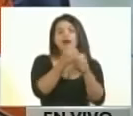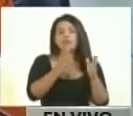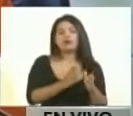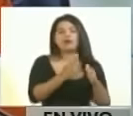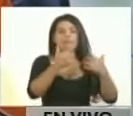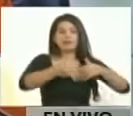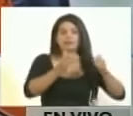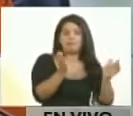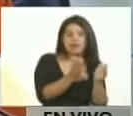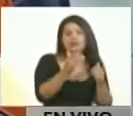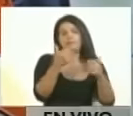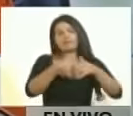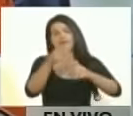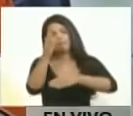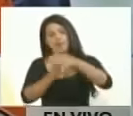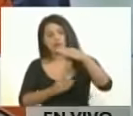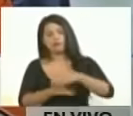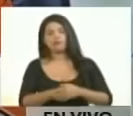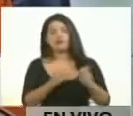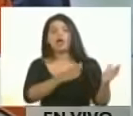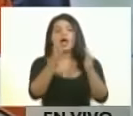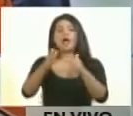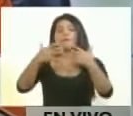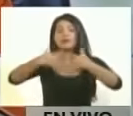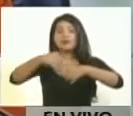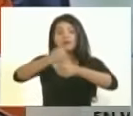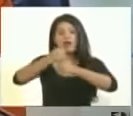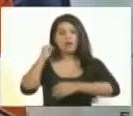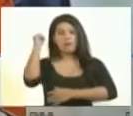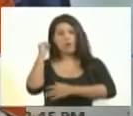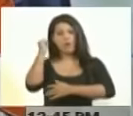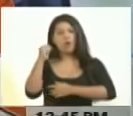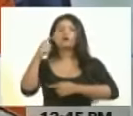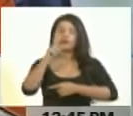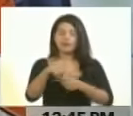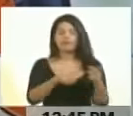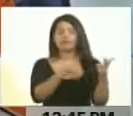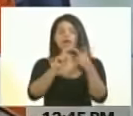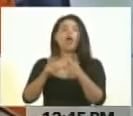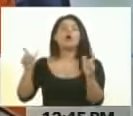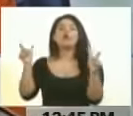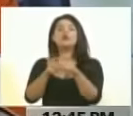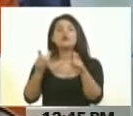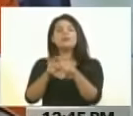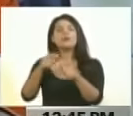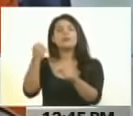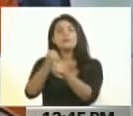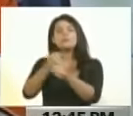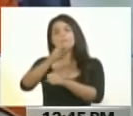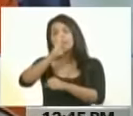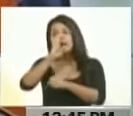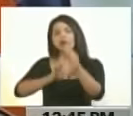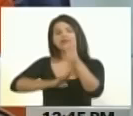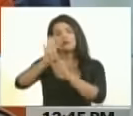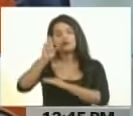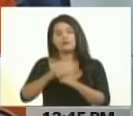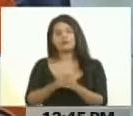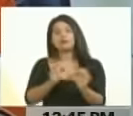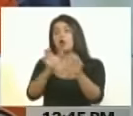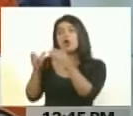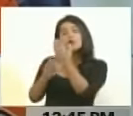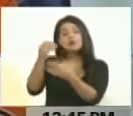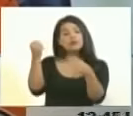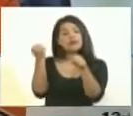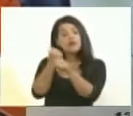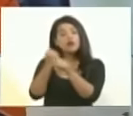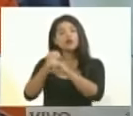Sindicato Nacional de Trabajadores de Locomoción, Sindicato de Trabajadores del Banco de Desarrollo, Confederación Bolivariana de Trabajadores del Transporte